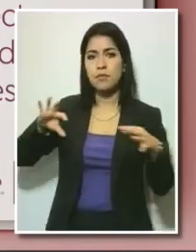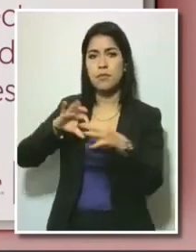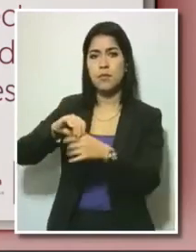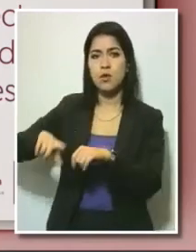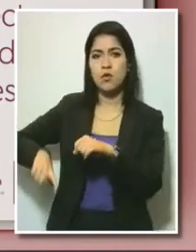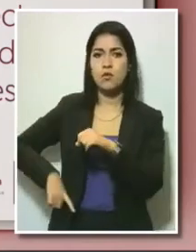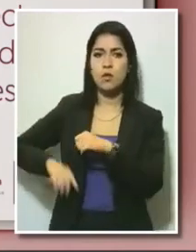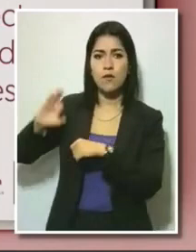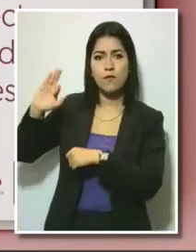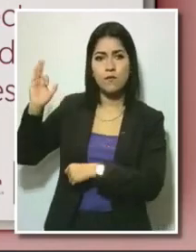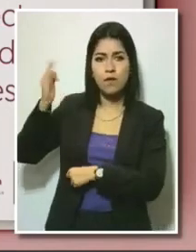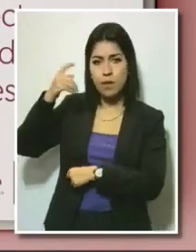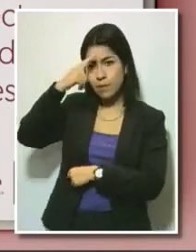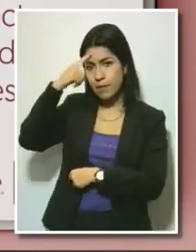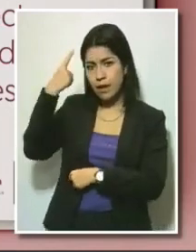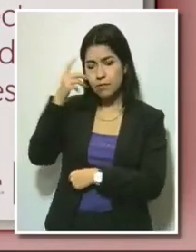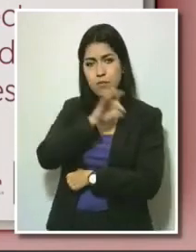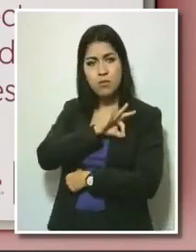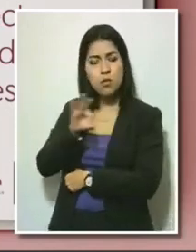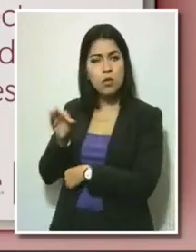federal para lograr la